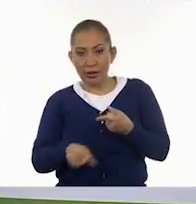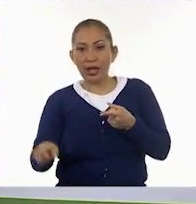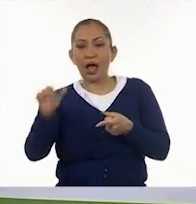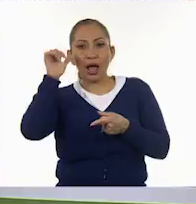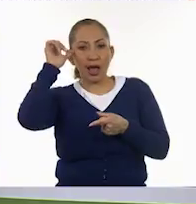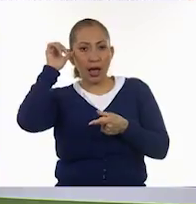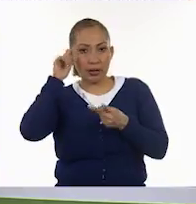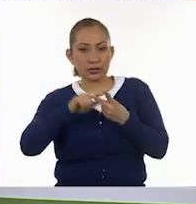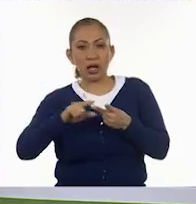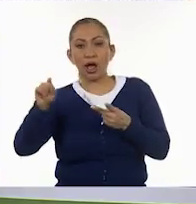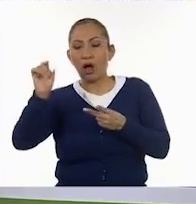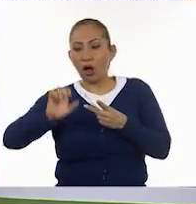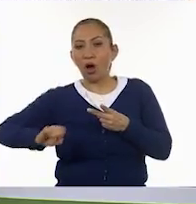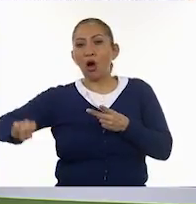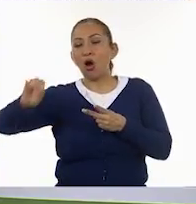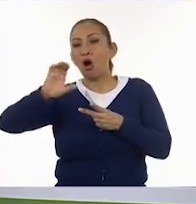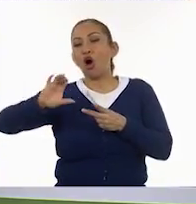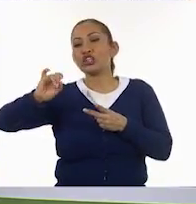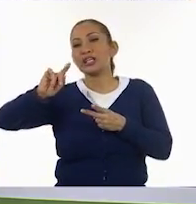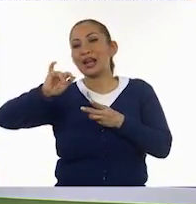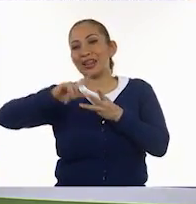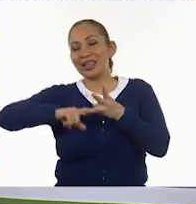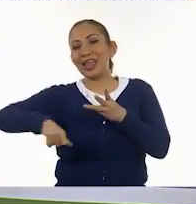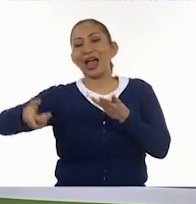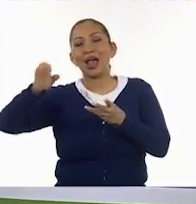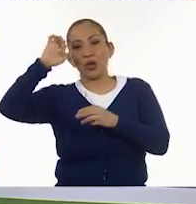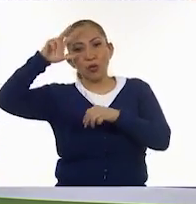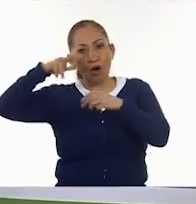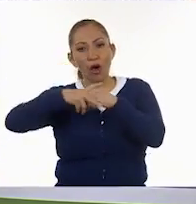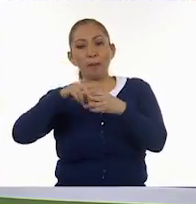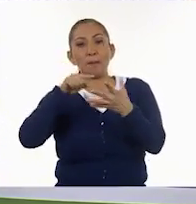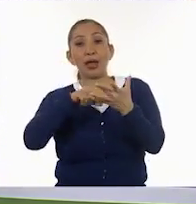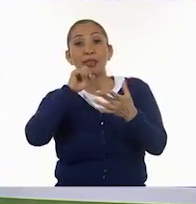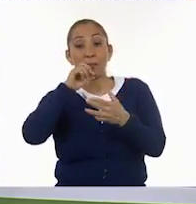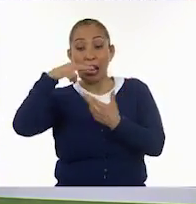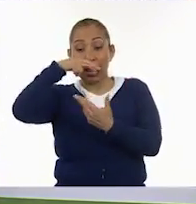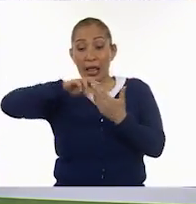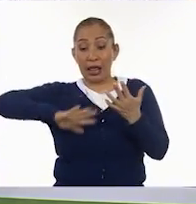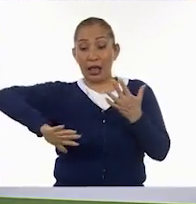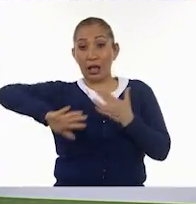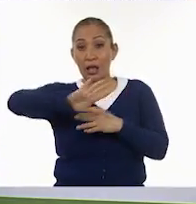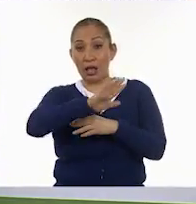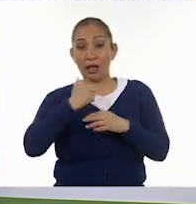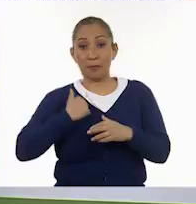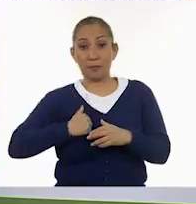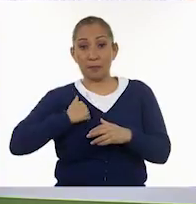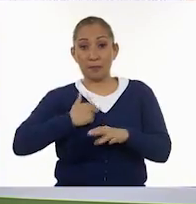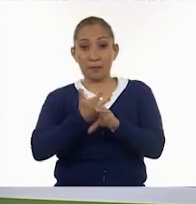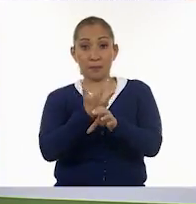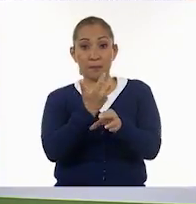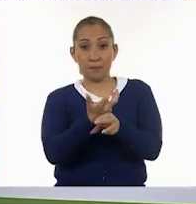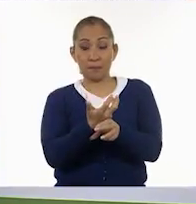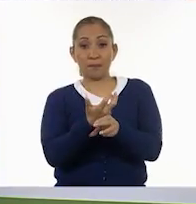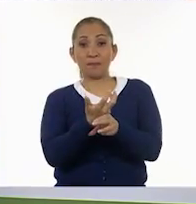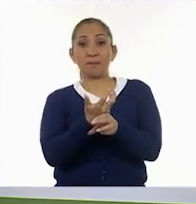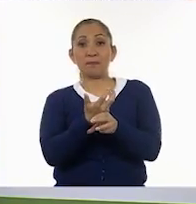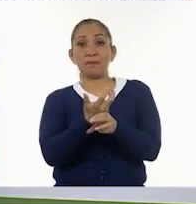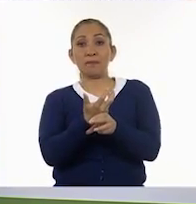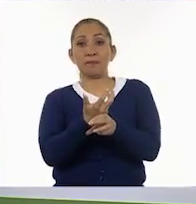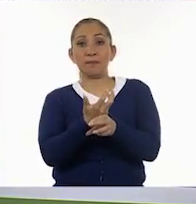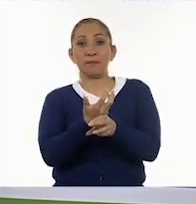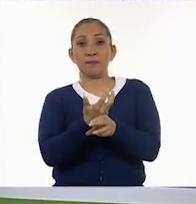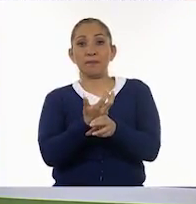indicando Asia, Oceanía, Europa, inclusive también tenemos marcada la región de Canadá y Estados Unidos.